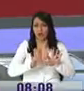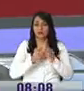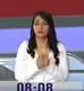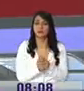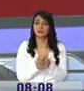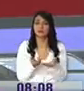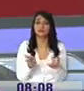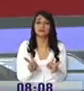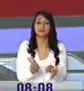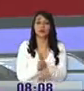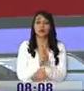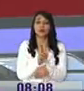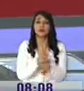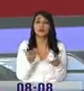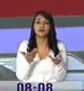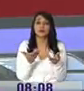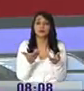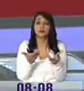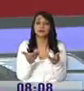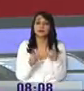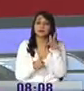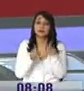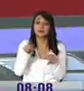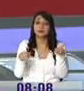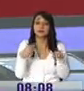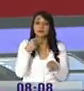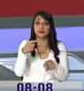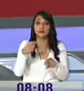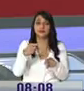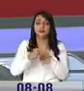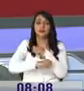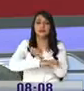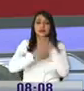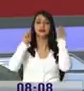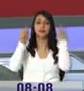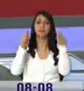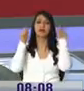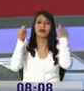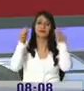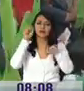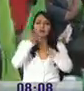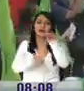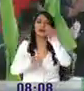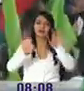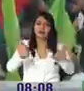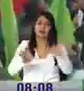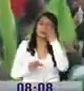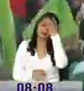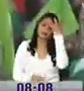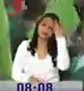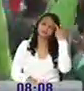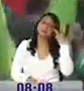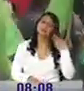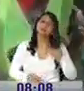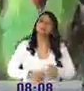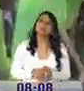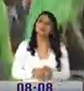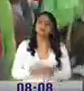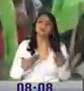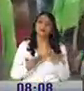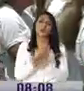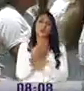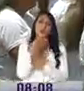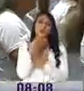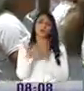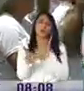tiene a lo que muchos denominan una campaña sucia miremos un nuevo fenómeno ha marcado la campaña electoral